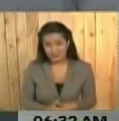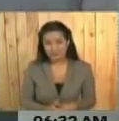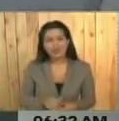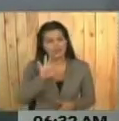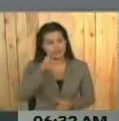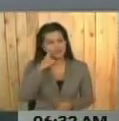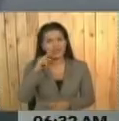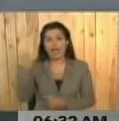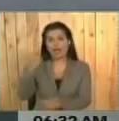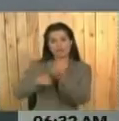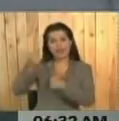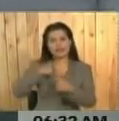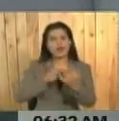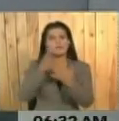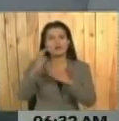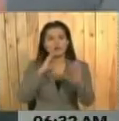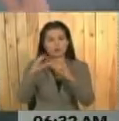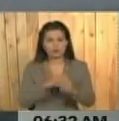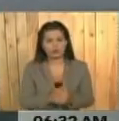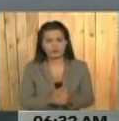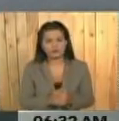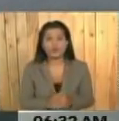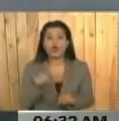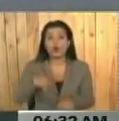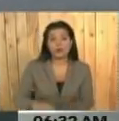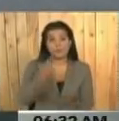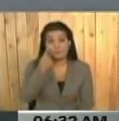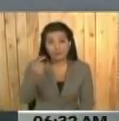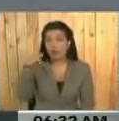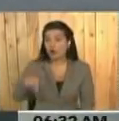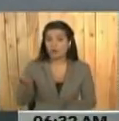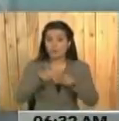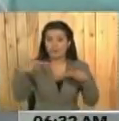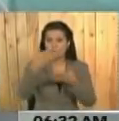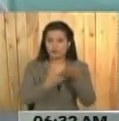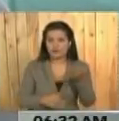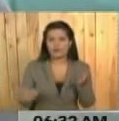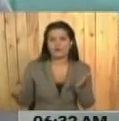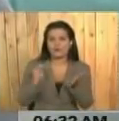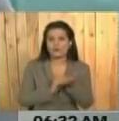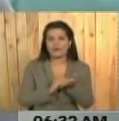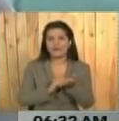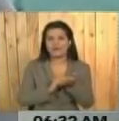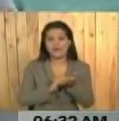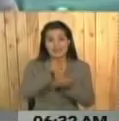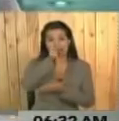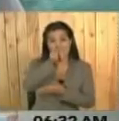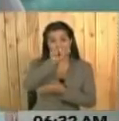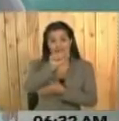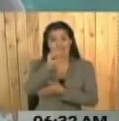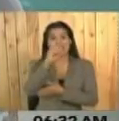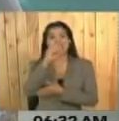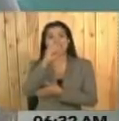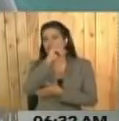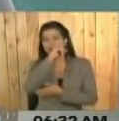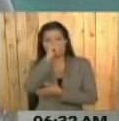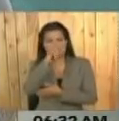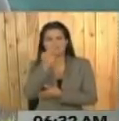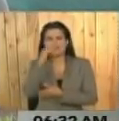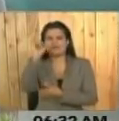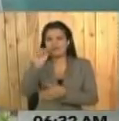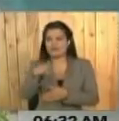medios no Hoy vemos este diario que debería tener otra letra aquí como dic el mazo dando no cona Y tienes dos cosas que llaman la atención